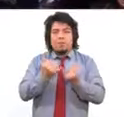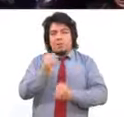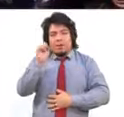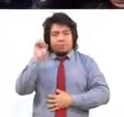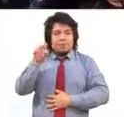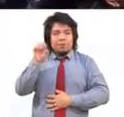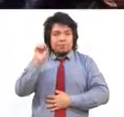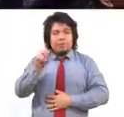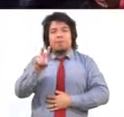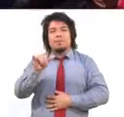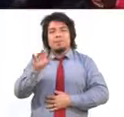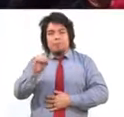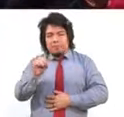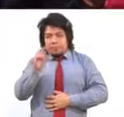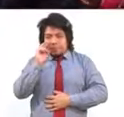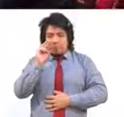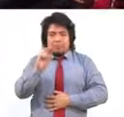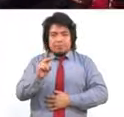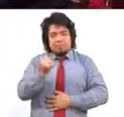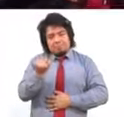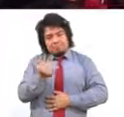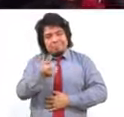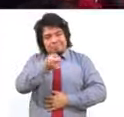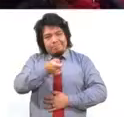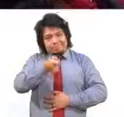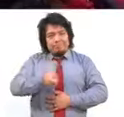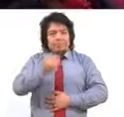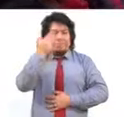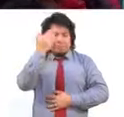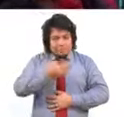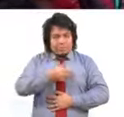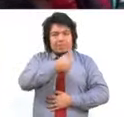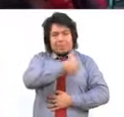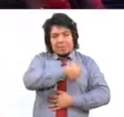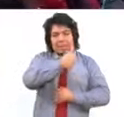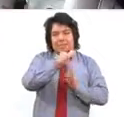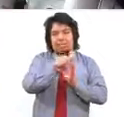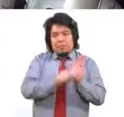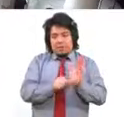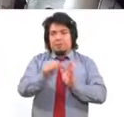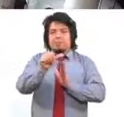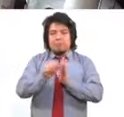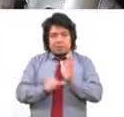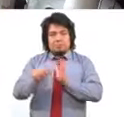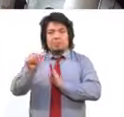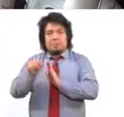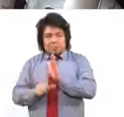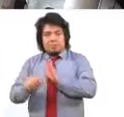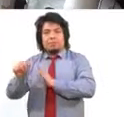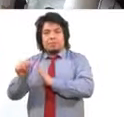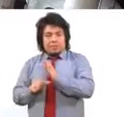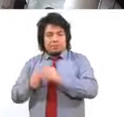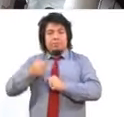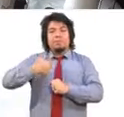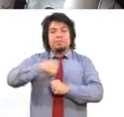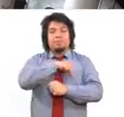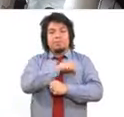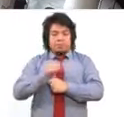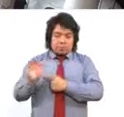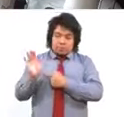las redes sociales, ¿sí? Hoy, como cada mes, estamos presentando el informe sobre el